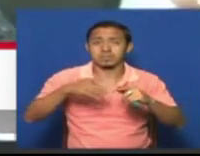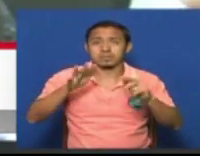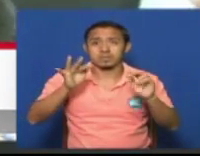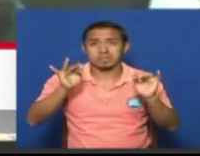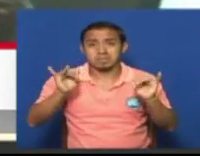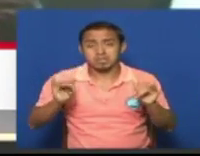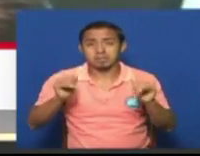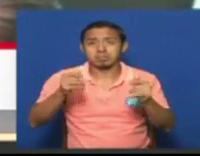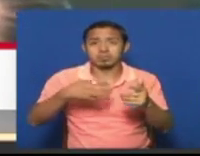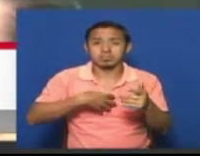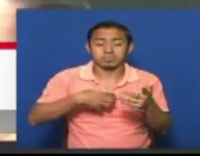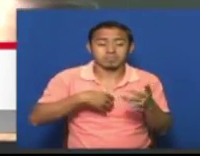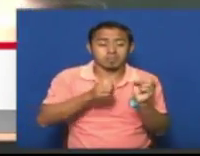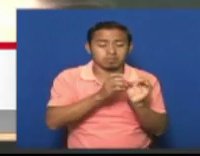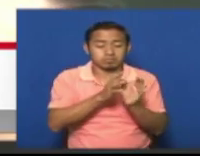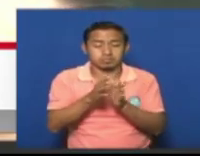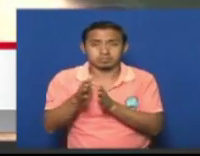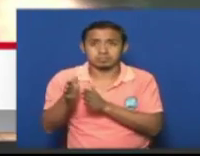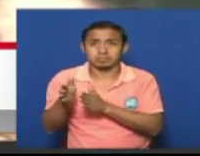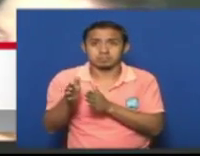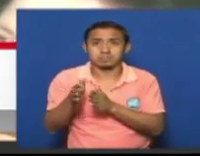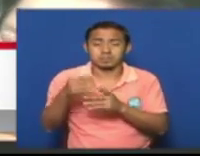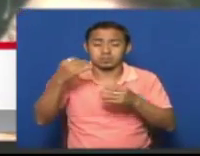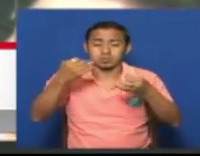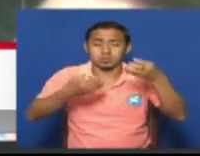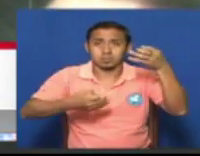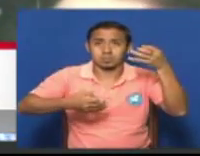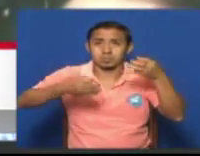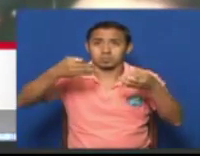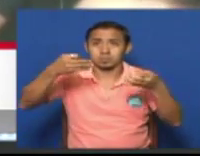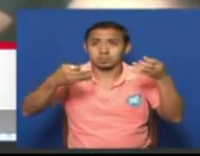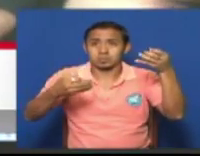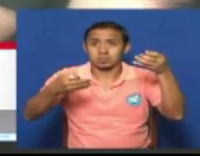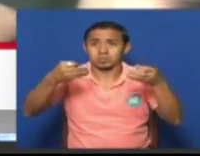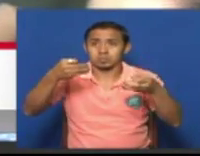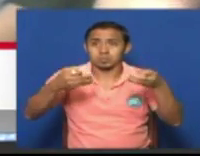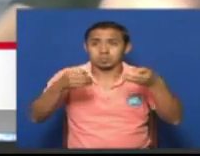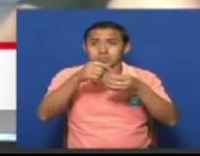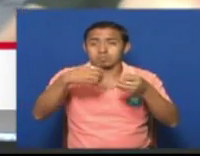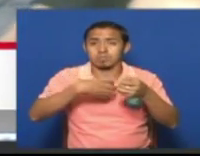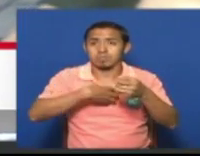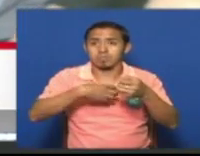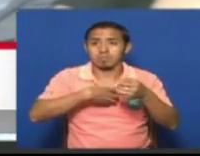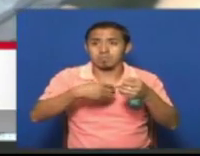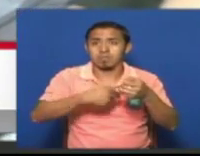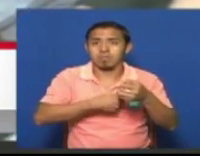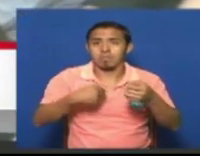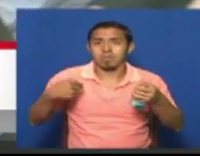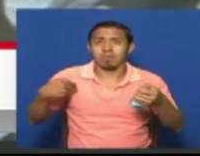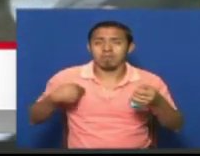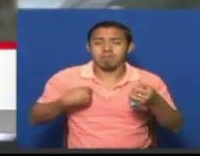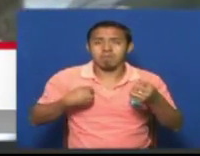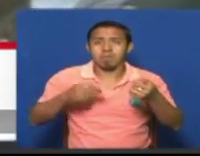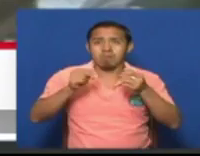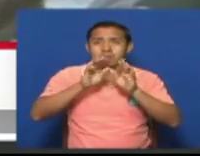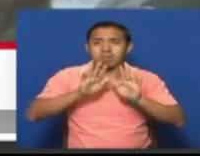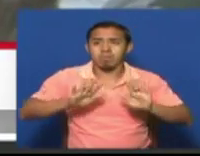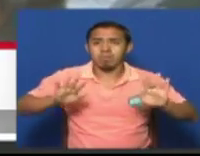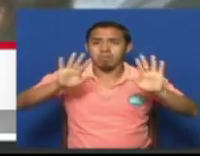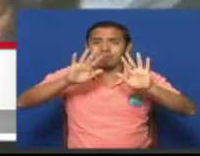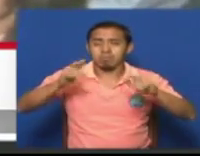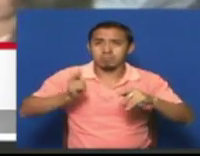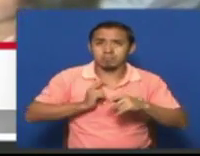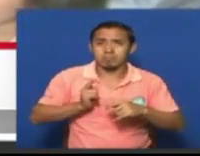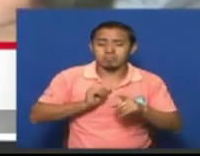adecuar sus ordenamientos jurídicos a lo que establece la convención de la asamblea nacional de nicaragua tiene